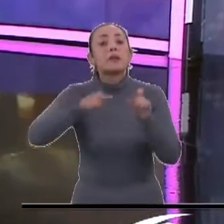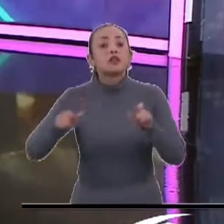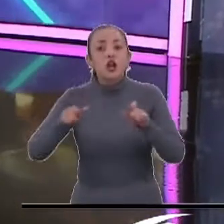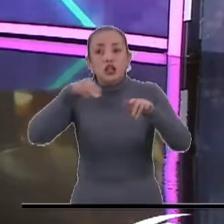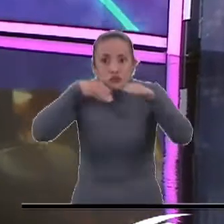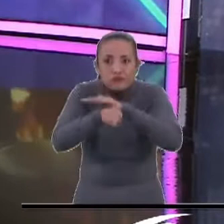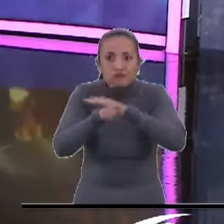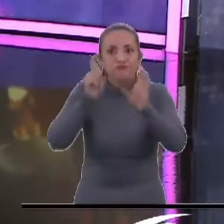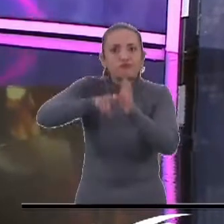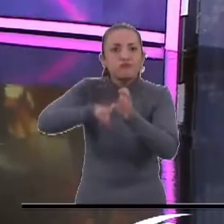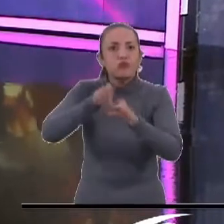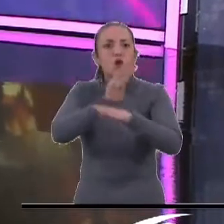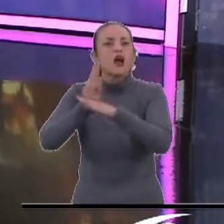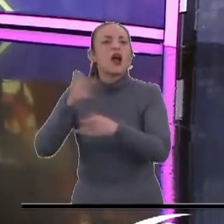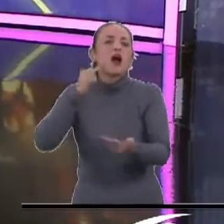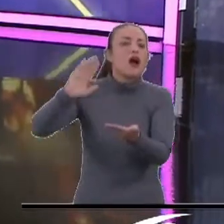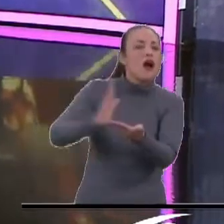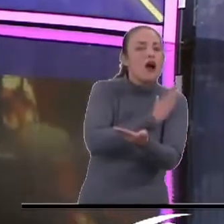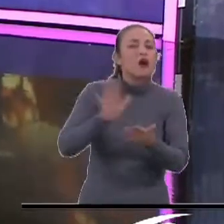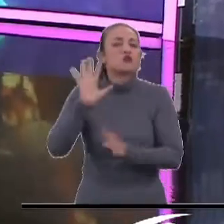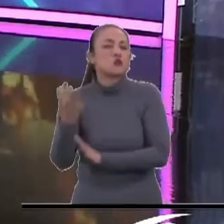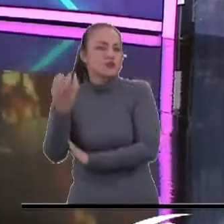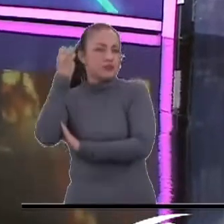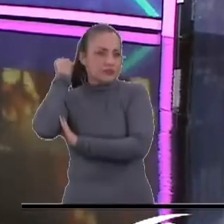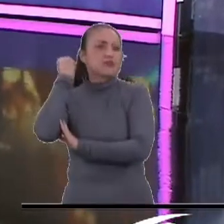la Antigua. En su natal Guatemala, desde las